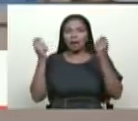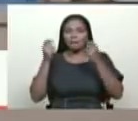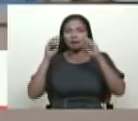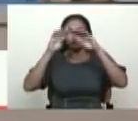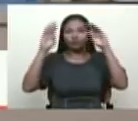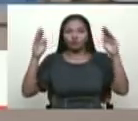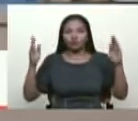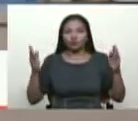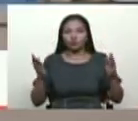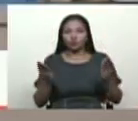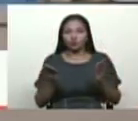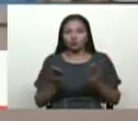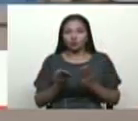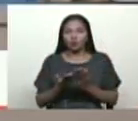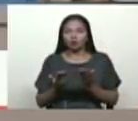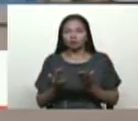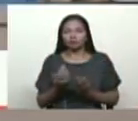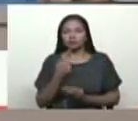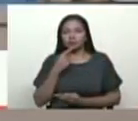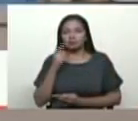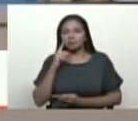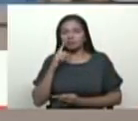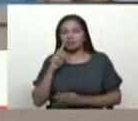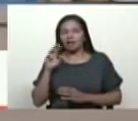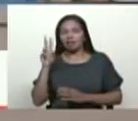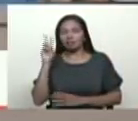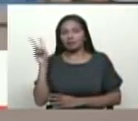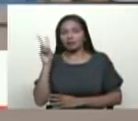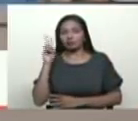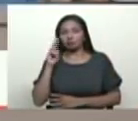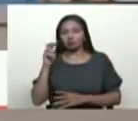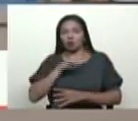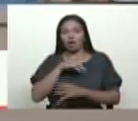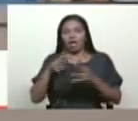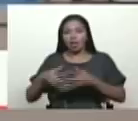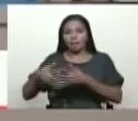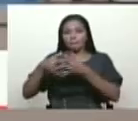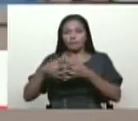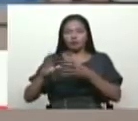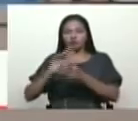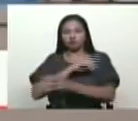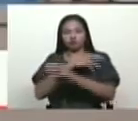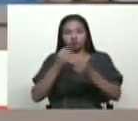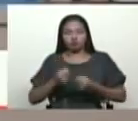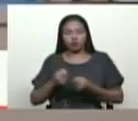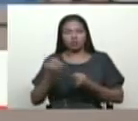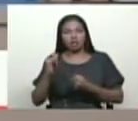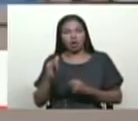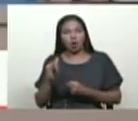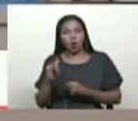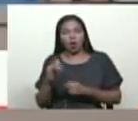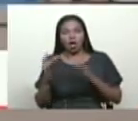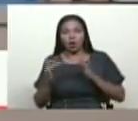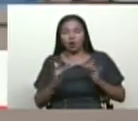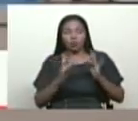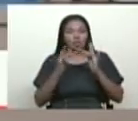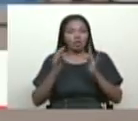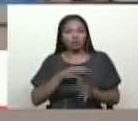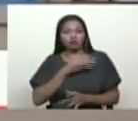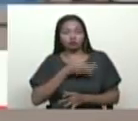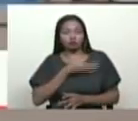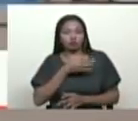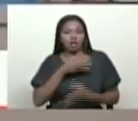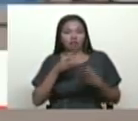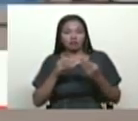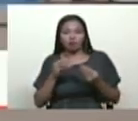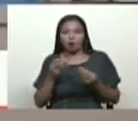mundial. El imperio con todo su poder mediático y ahora el poder de redes sociales, todo su poder, todo